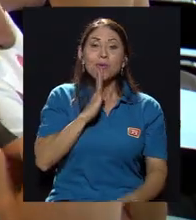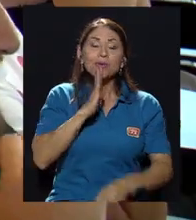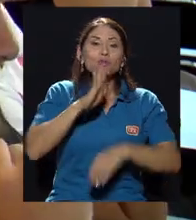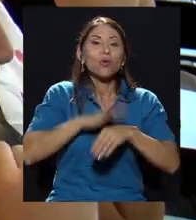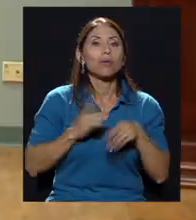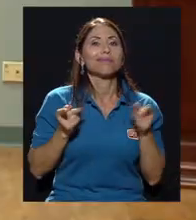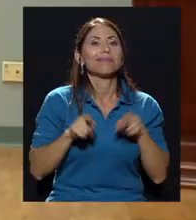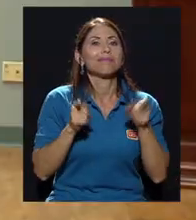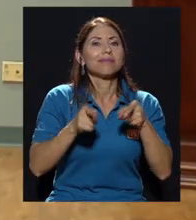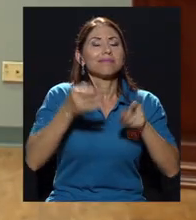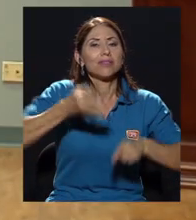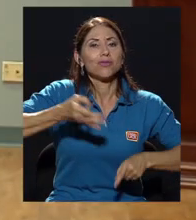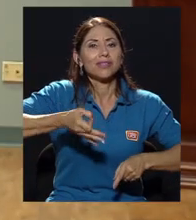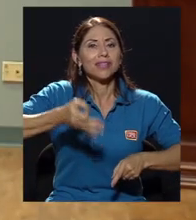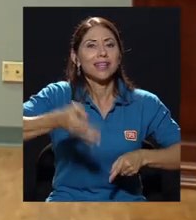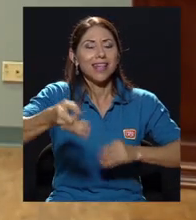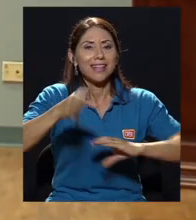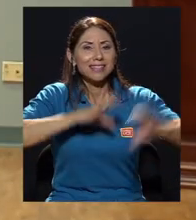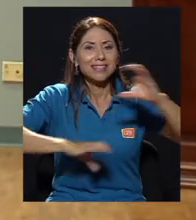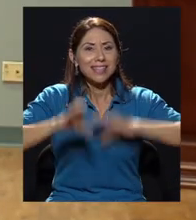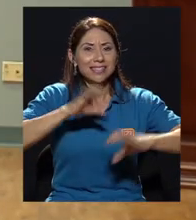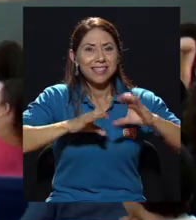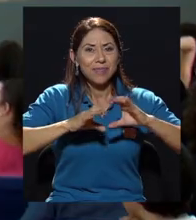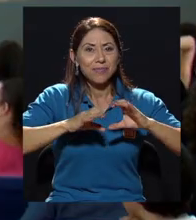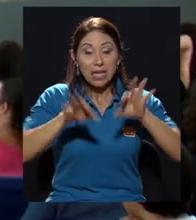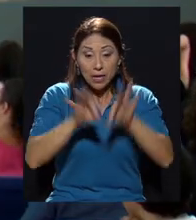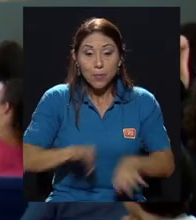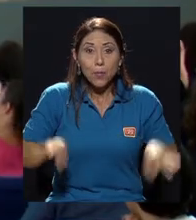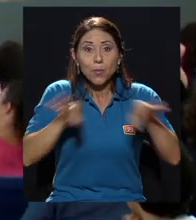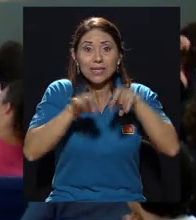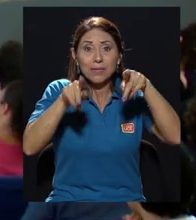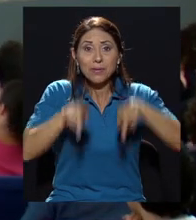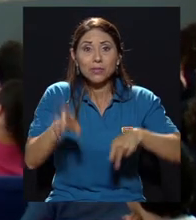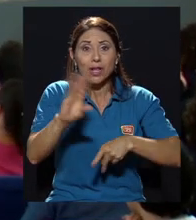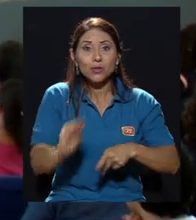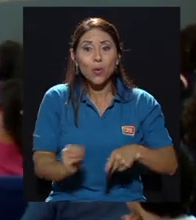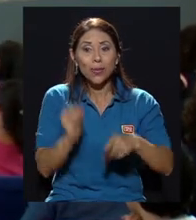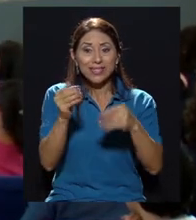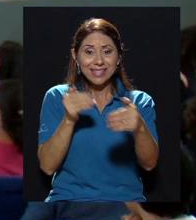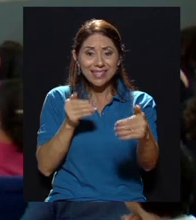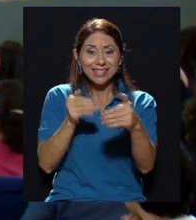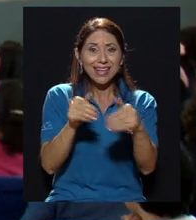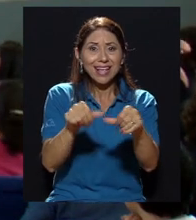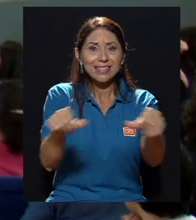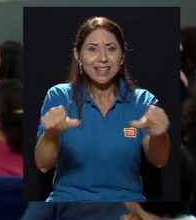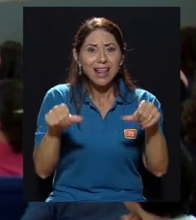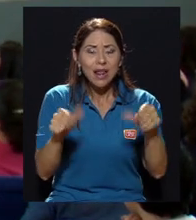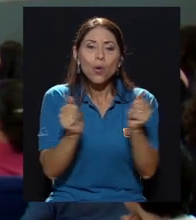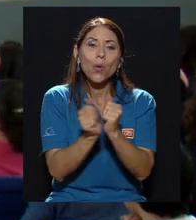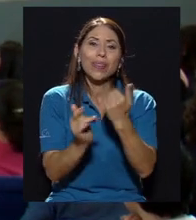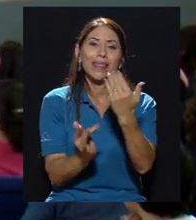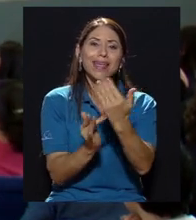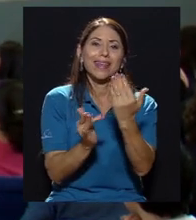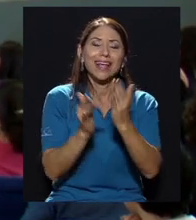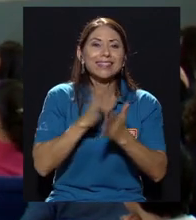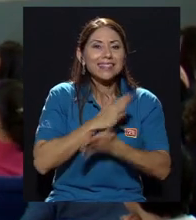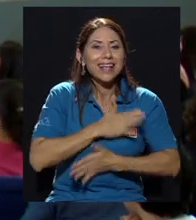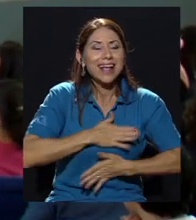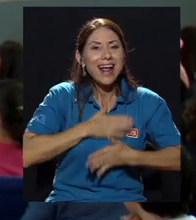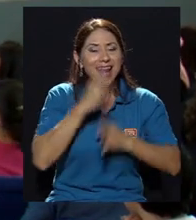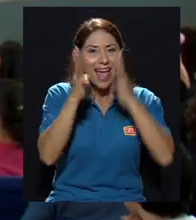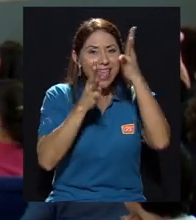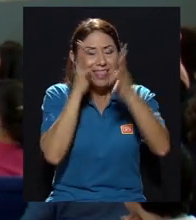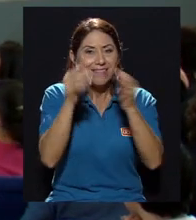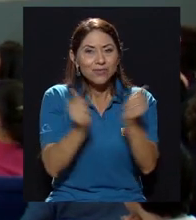Santaolalla detalló la cotidianidad de la ciencia y la importancia de acercar a las personas jóvenes a esta disciplina a través de técnicas creativas y